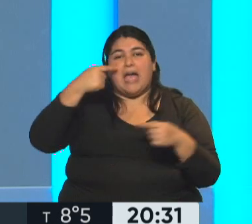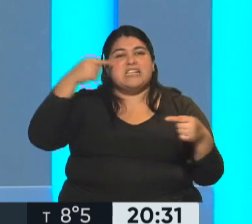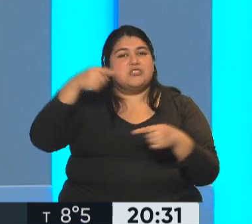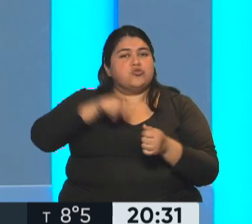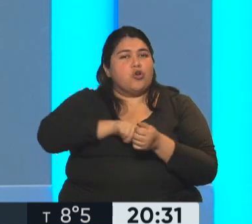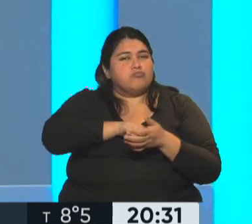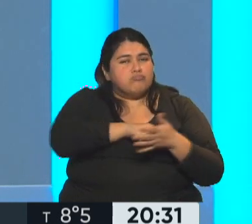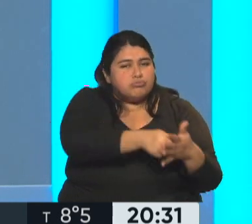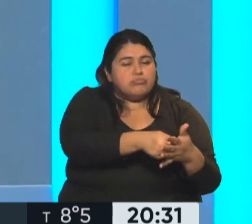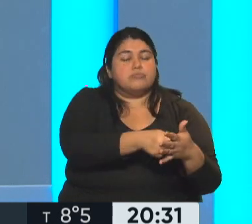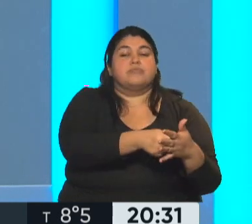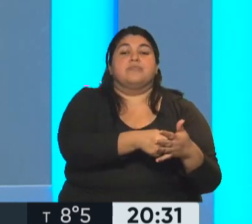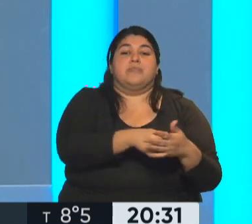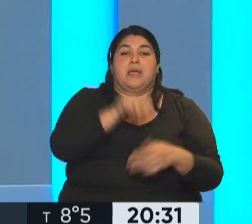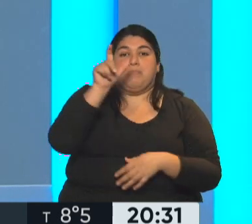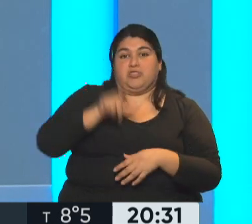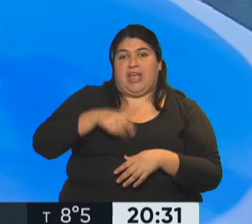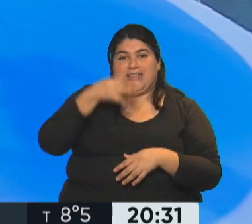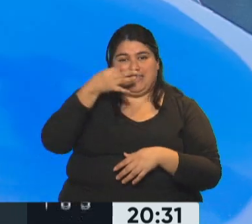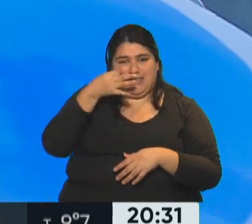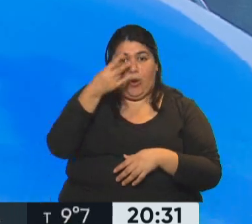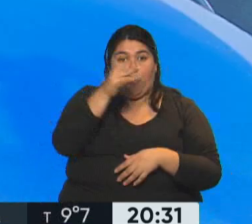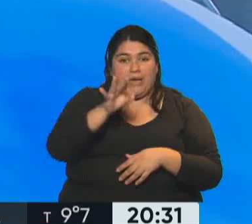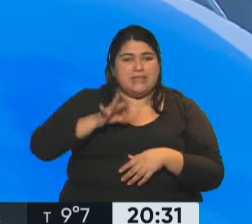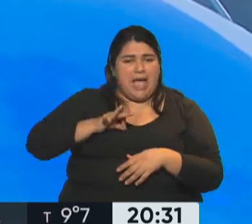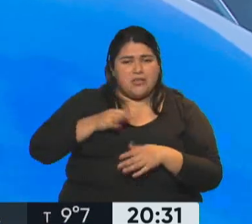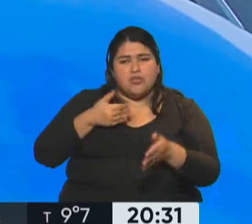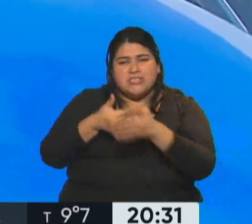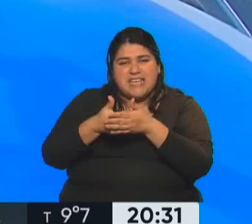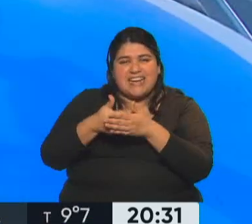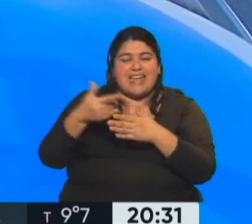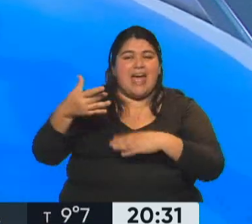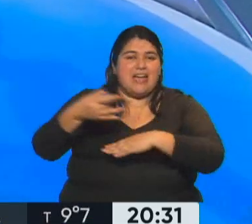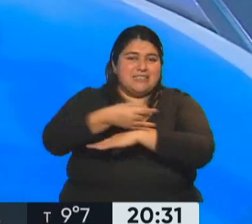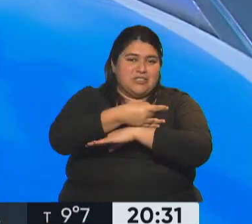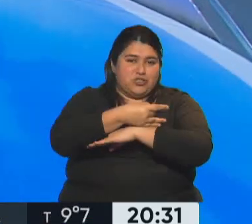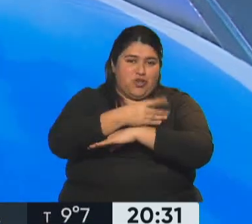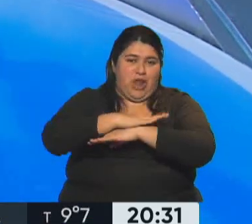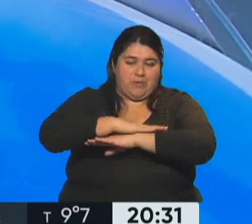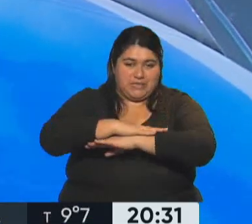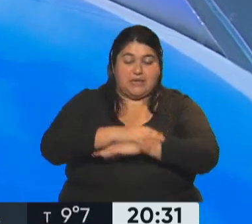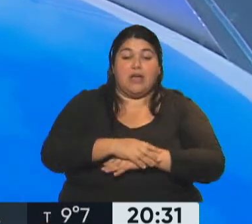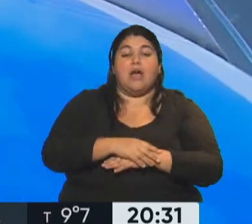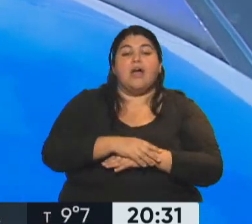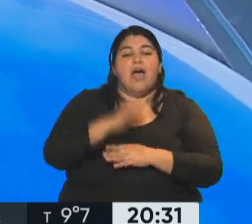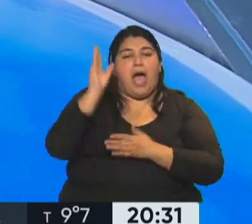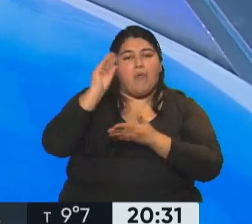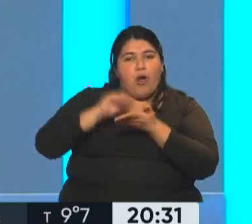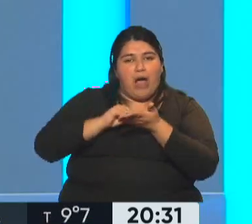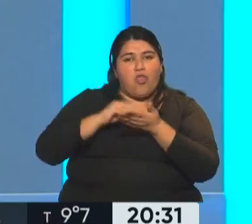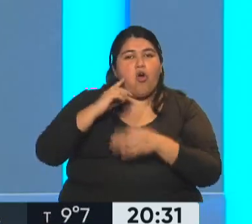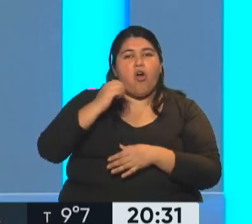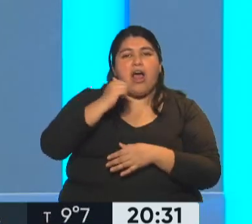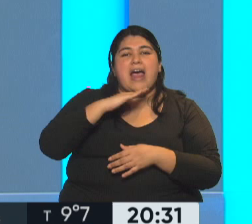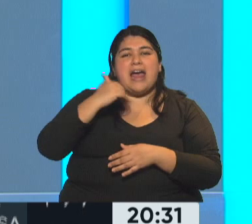y uno de los testigos que hace 20 años estuvo allí, muy cerca de la estación de Avellaneda. Doctor Jalil, ¿qué tal? Buenas noches, gracias por